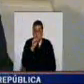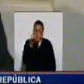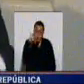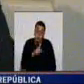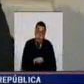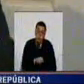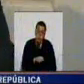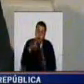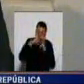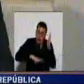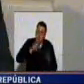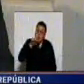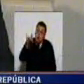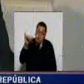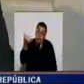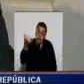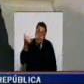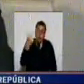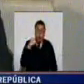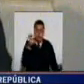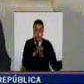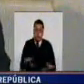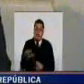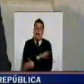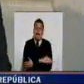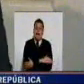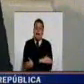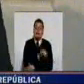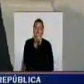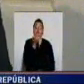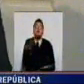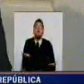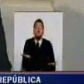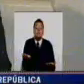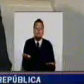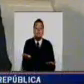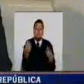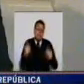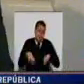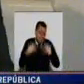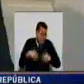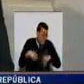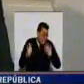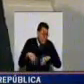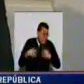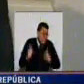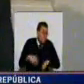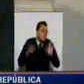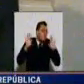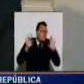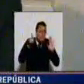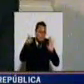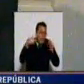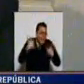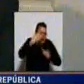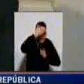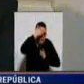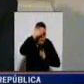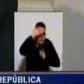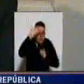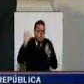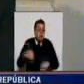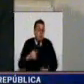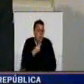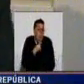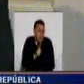si se la leyeron, no podían actuar así, si no se la leyeron, tampoco podían actuar así. Estaban en el deber de hacerlo, o es que no les pareció